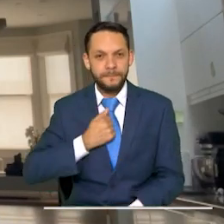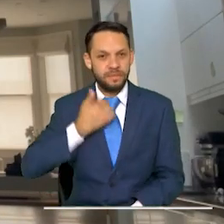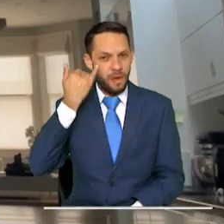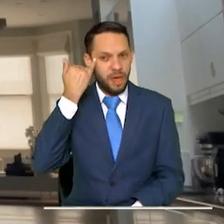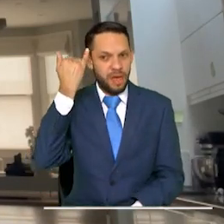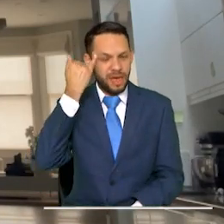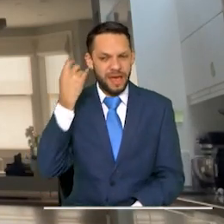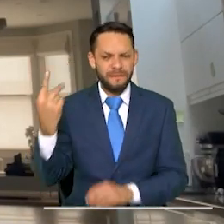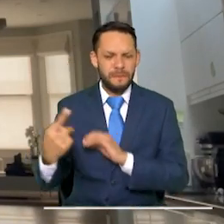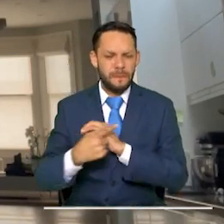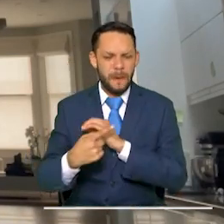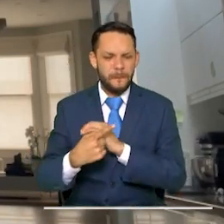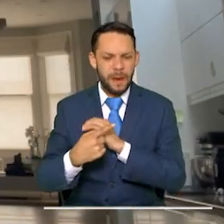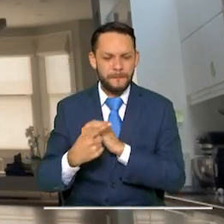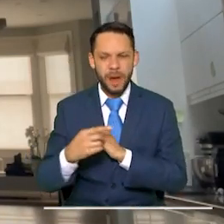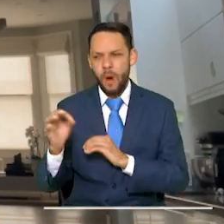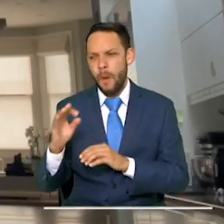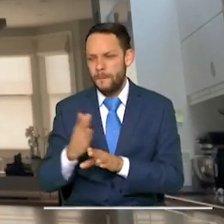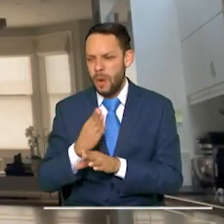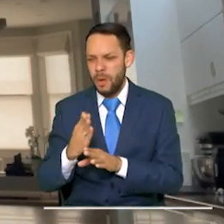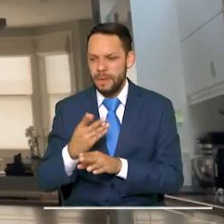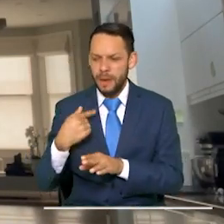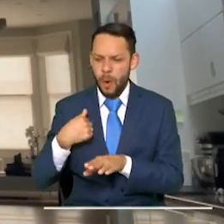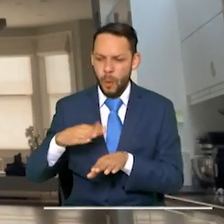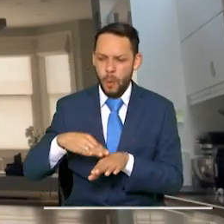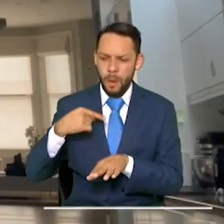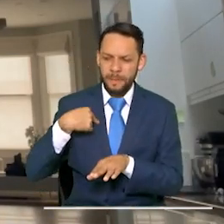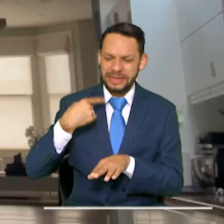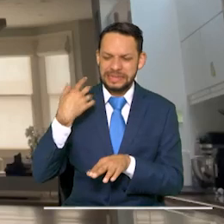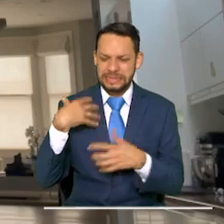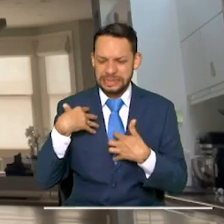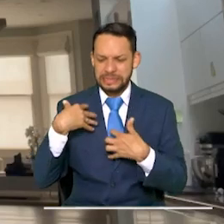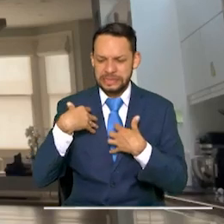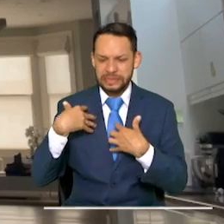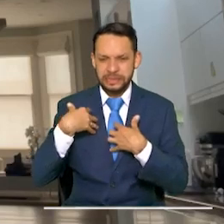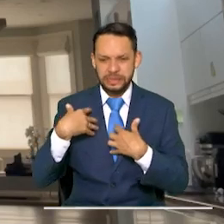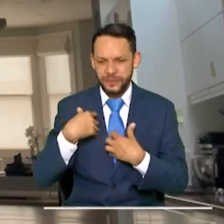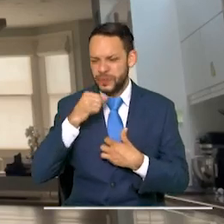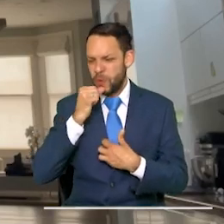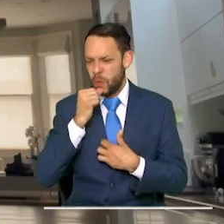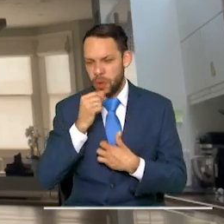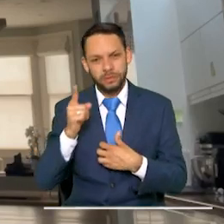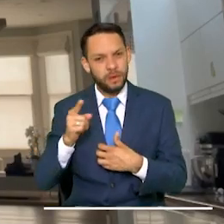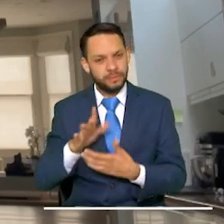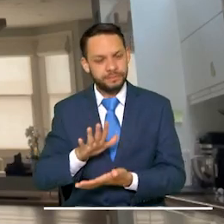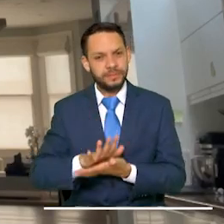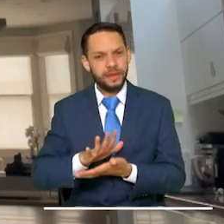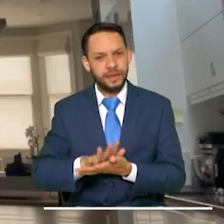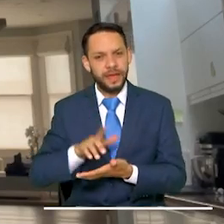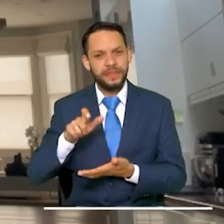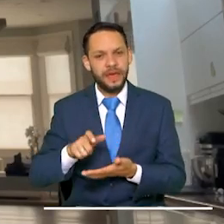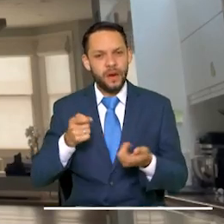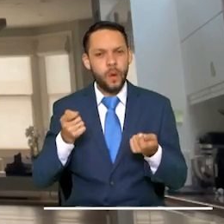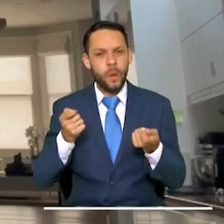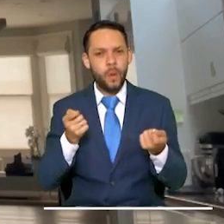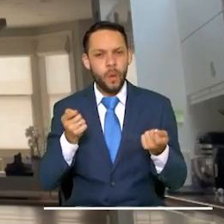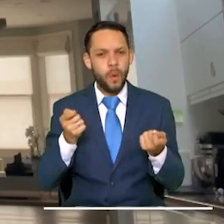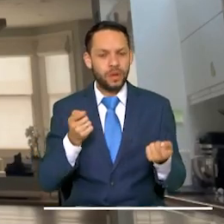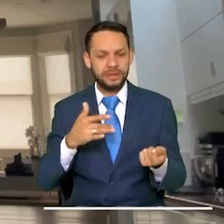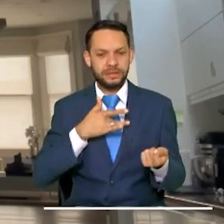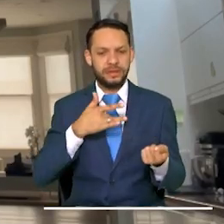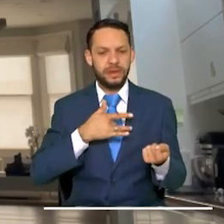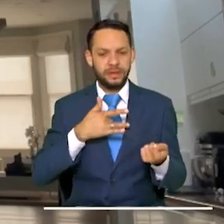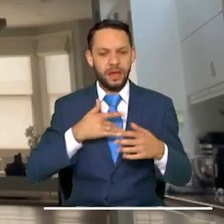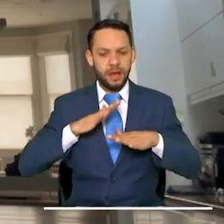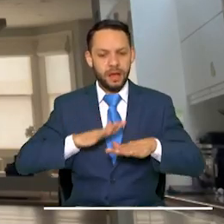autoinfligirnos por las situaciones que estemos pasando, tanto a nivel emocional como a nivel físico, que no nos